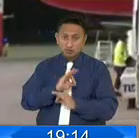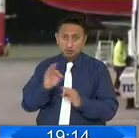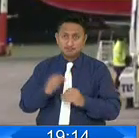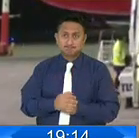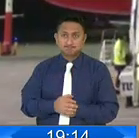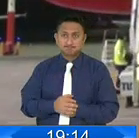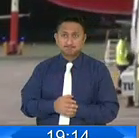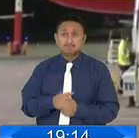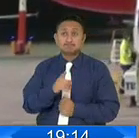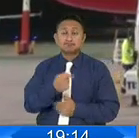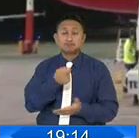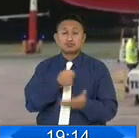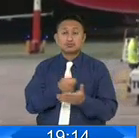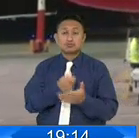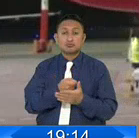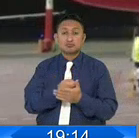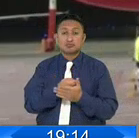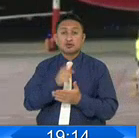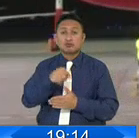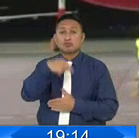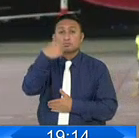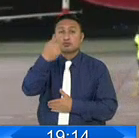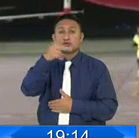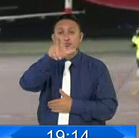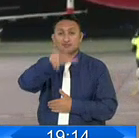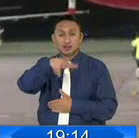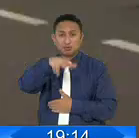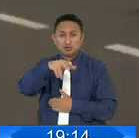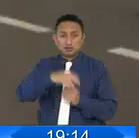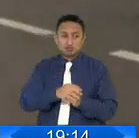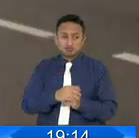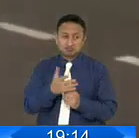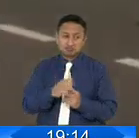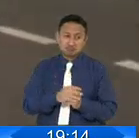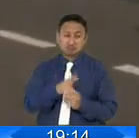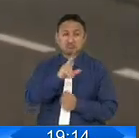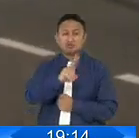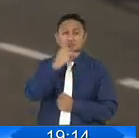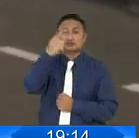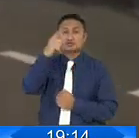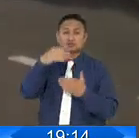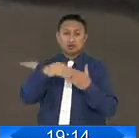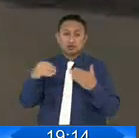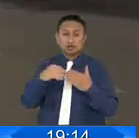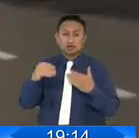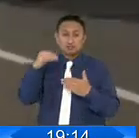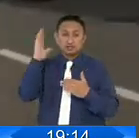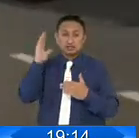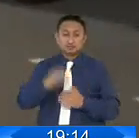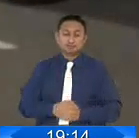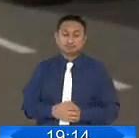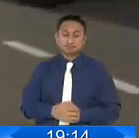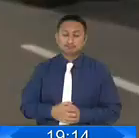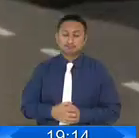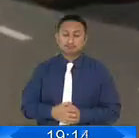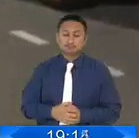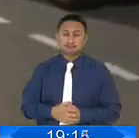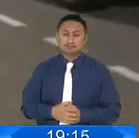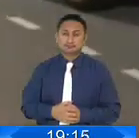La adquisición del nuevo lote sería para el próximo trimestre y podría costar más de 2 millones de dólares.